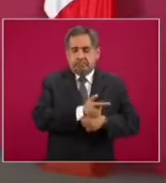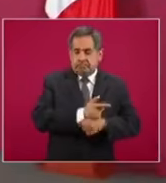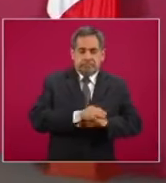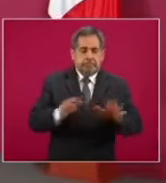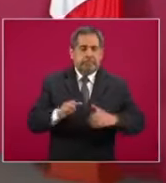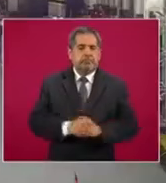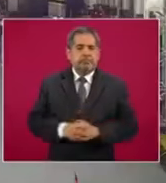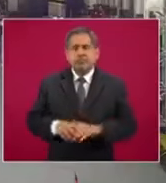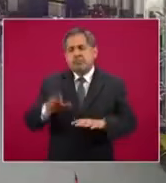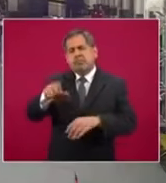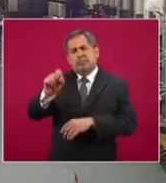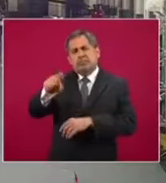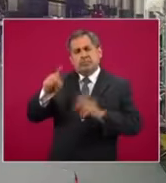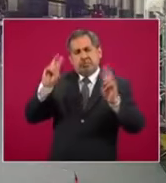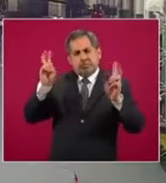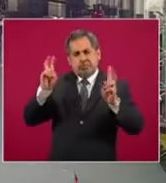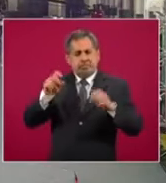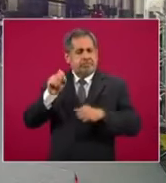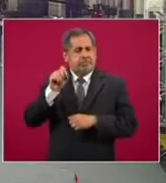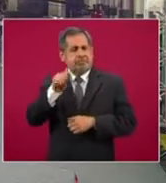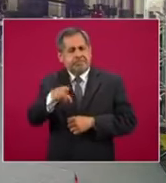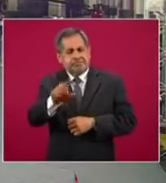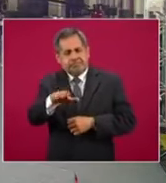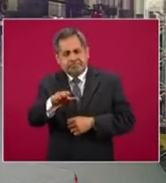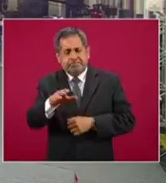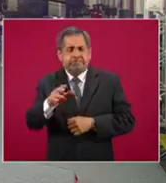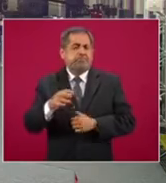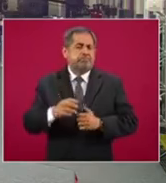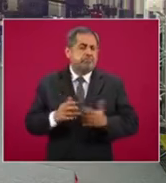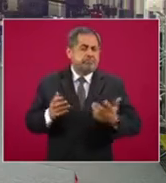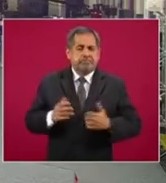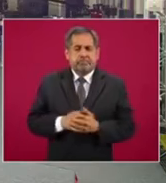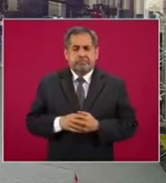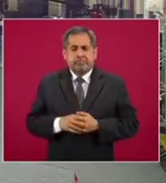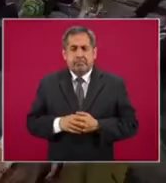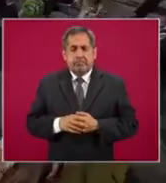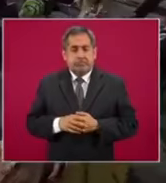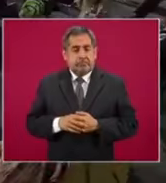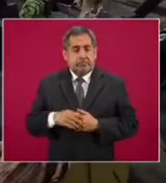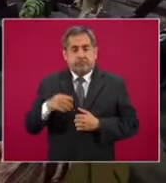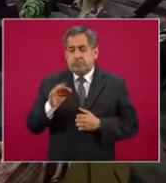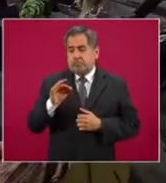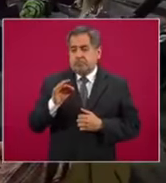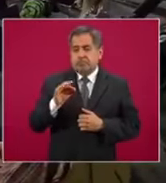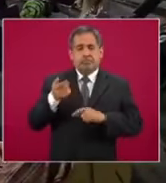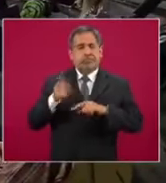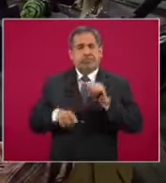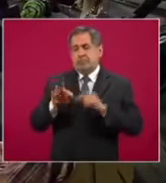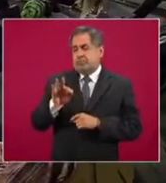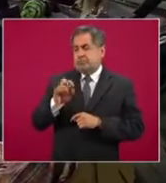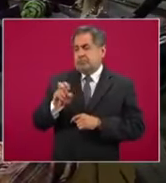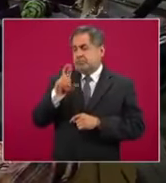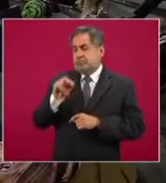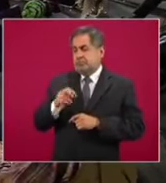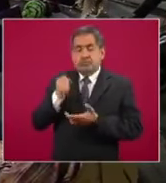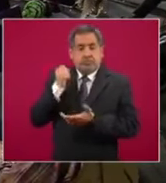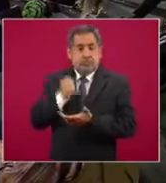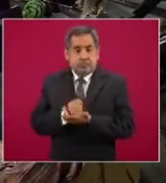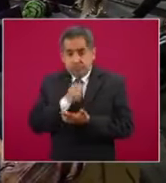sobre este mismo tema tendrá que ver también con el asunto de que pues no se ha querido aprobar el fuero eliminar el fuero con institucional